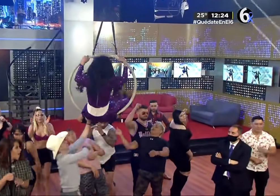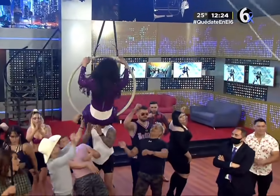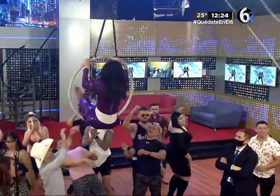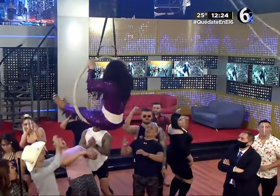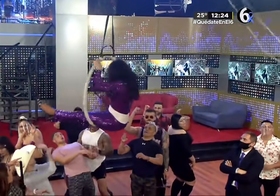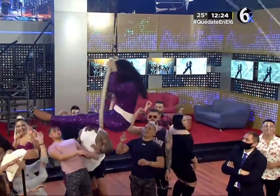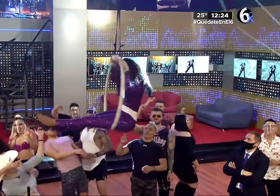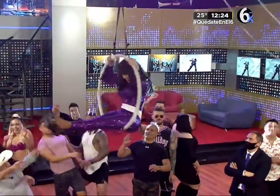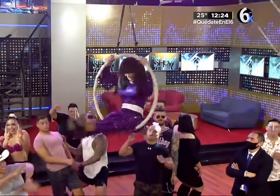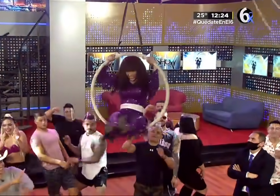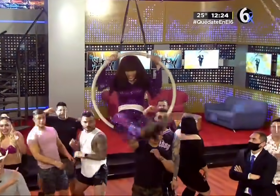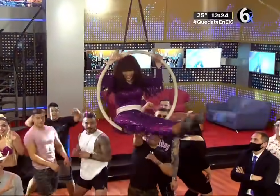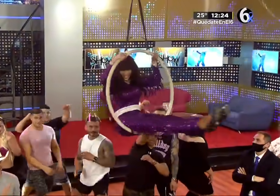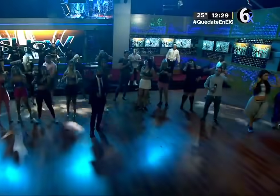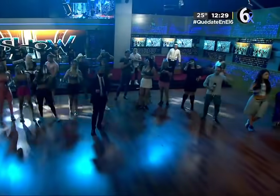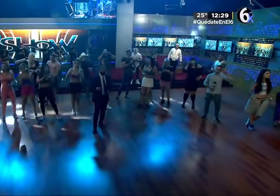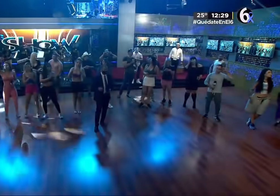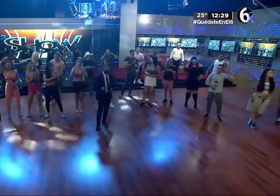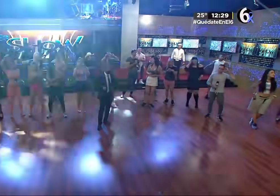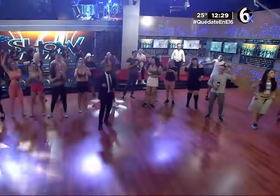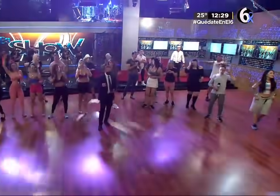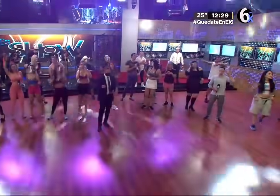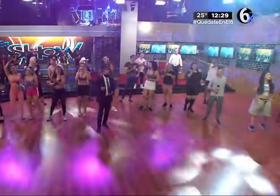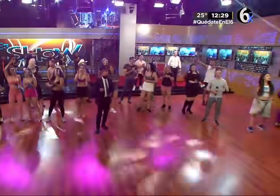gustaría comerte el día...